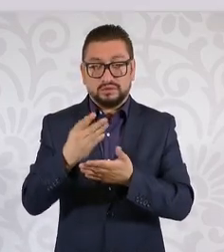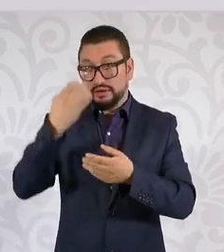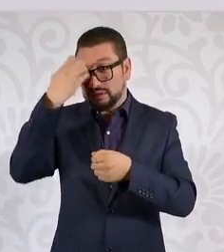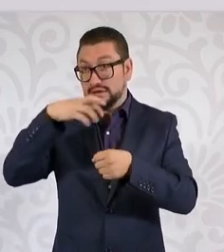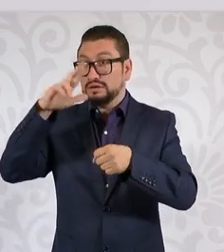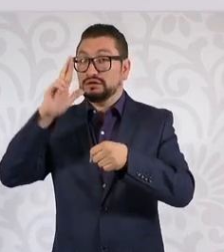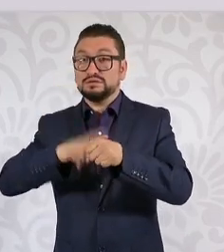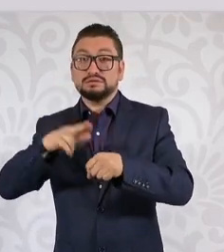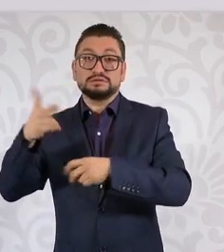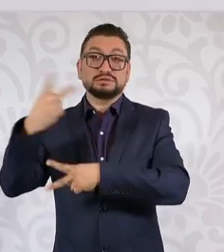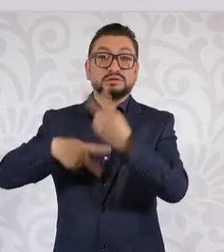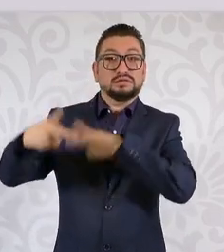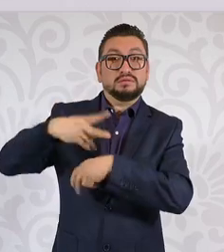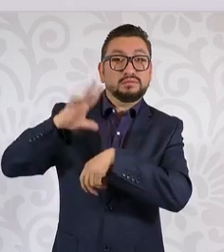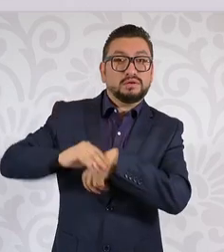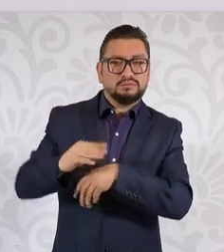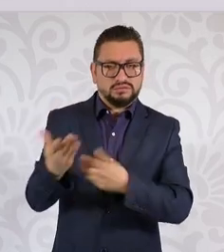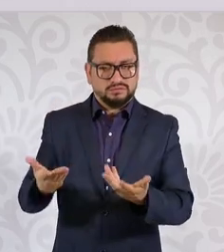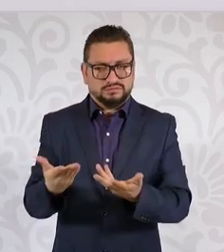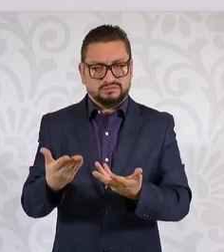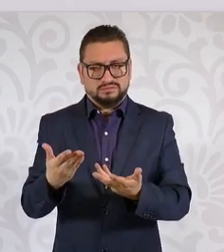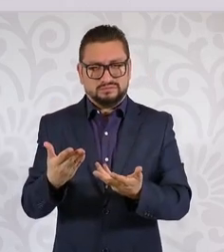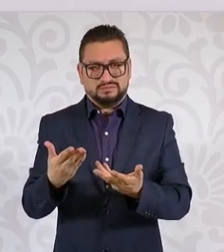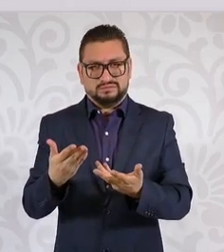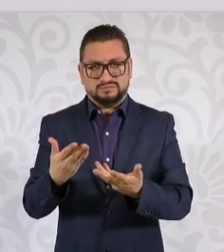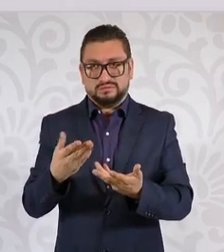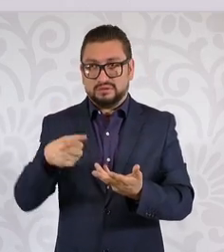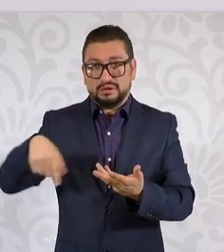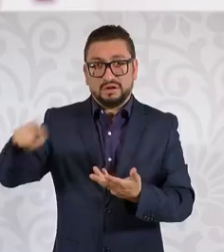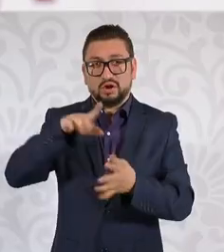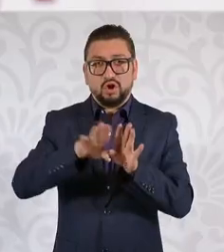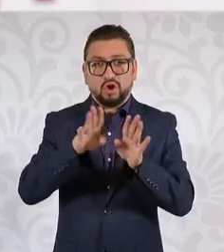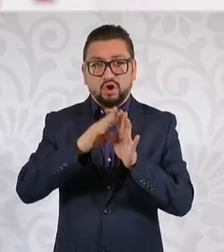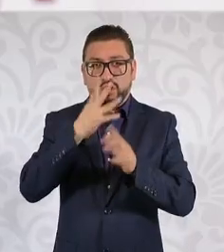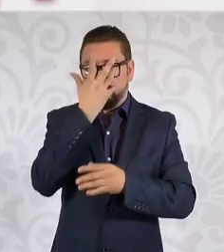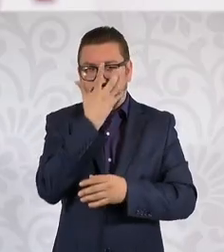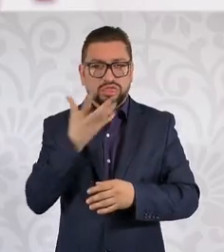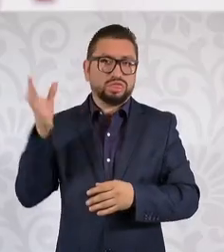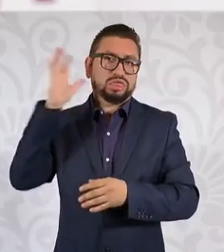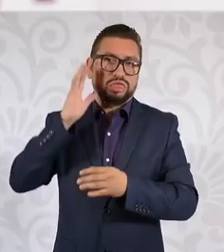extranjero. Ahora sí que fue fuera máscara.